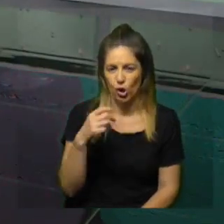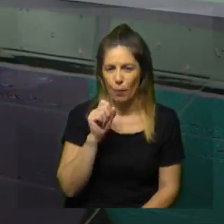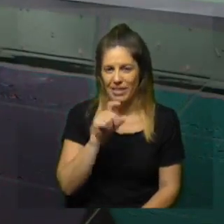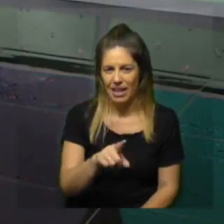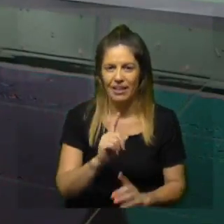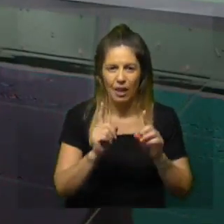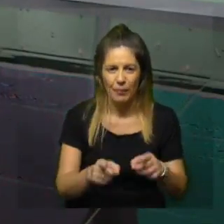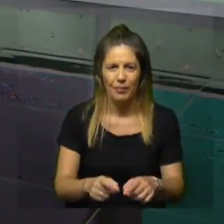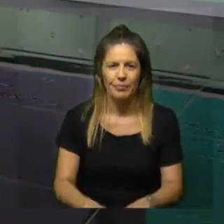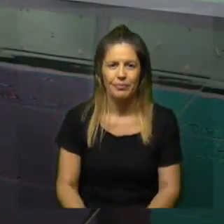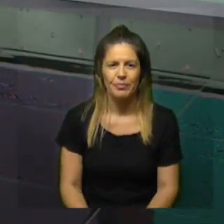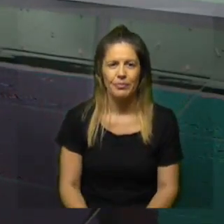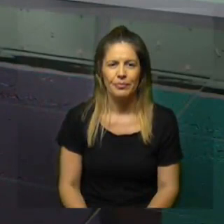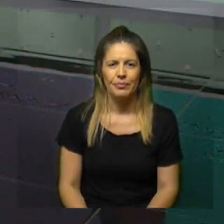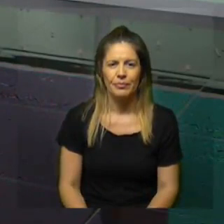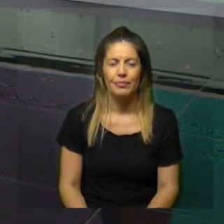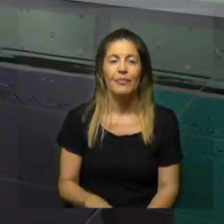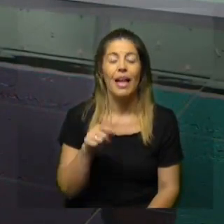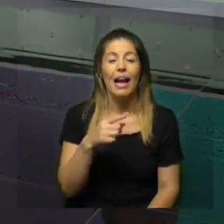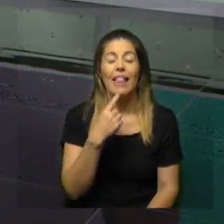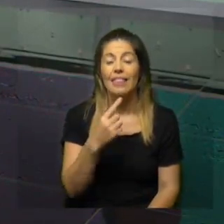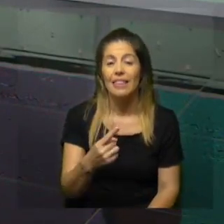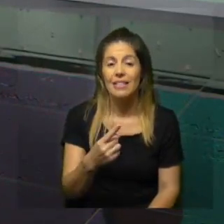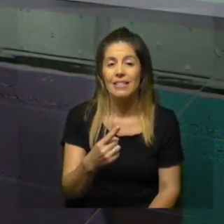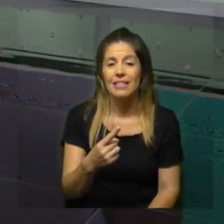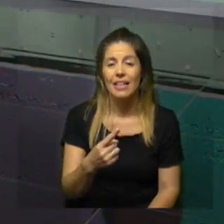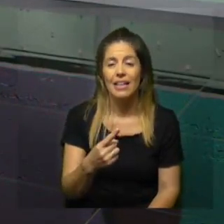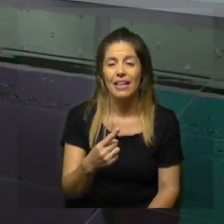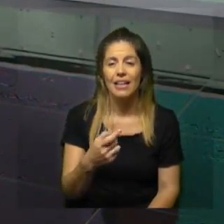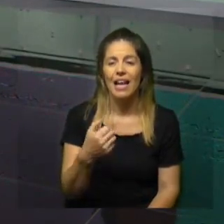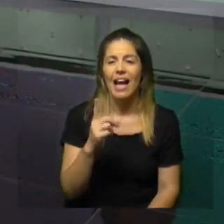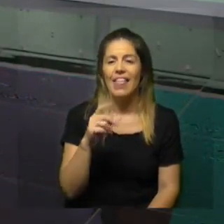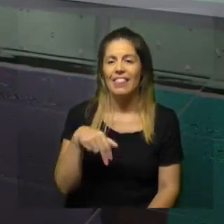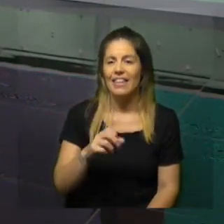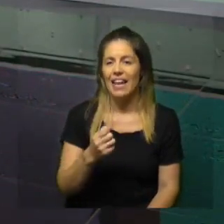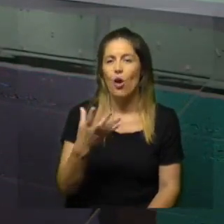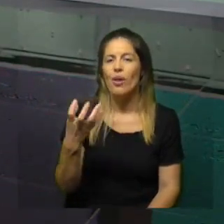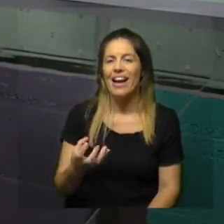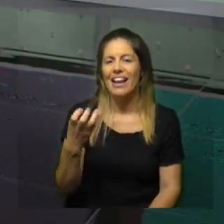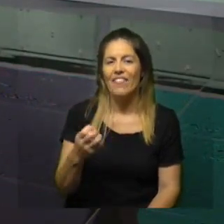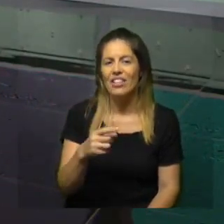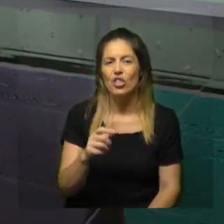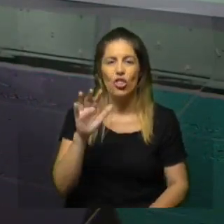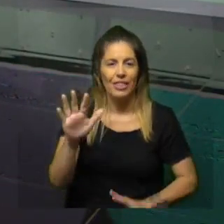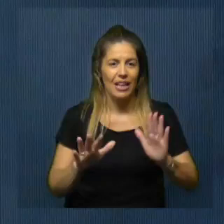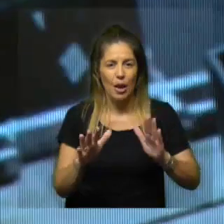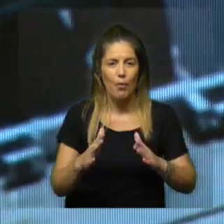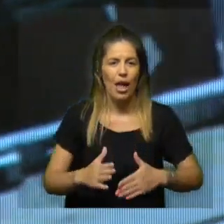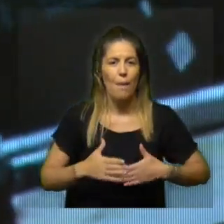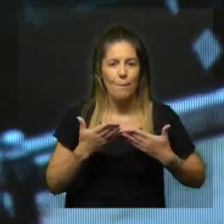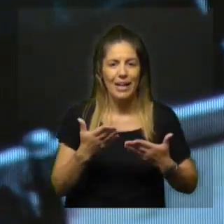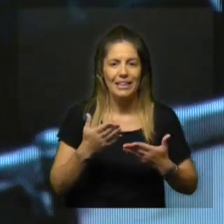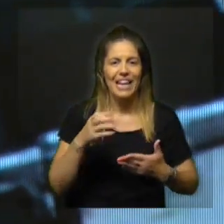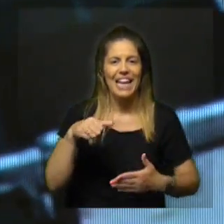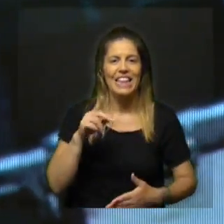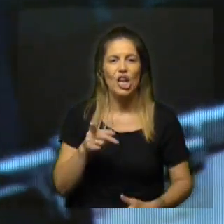no es. Bueno, pero más o menos. Y acá dice Adriana Pintos, le voy a decir una cosa. Tengo una grabación casera de La Murga, Amantes al Engrudo de la década